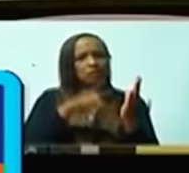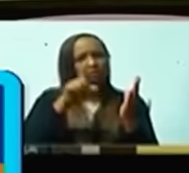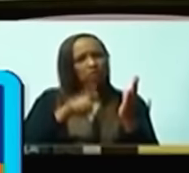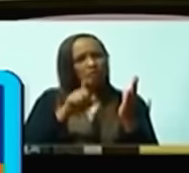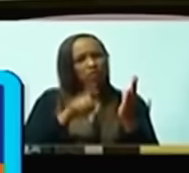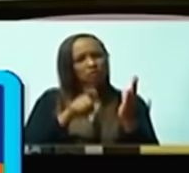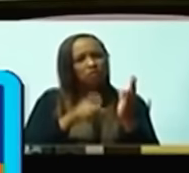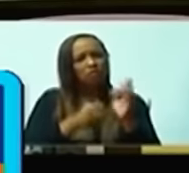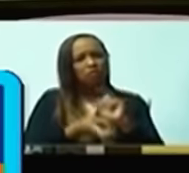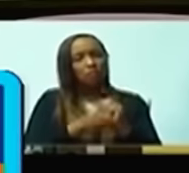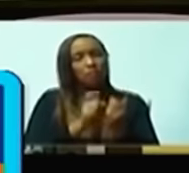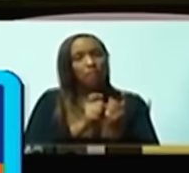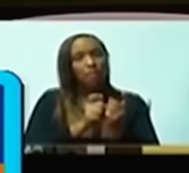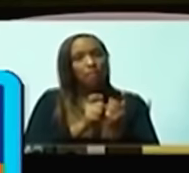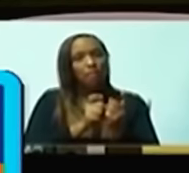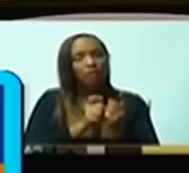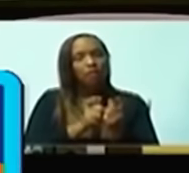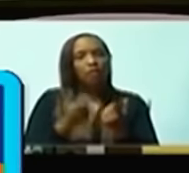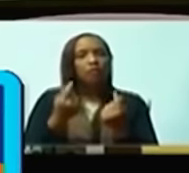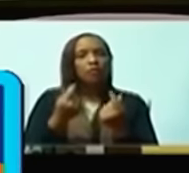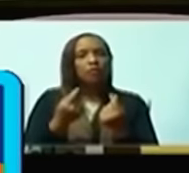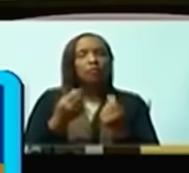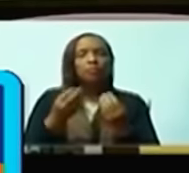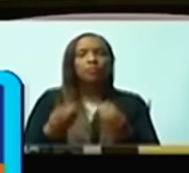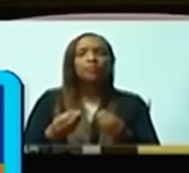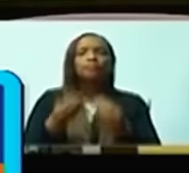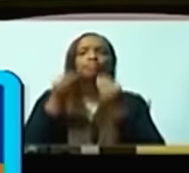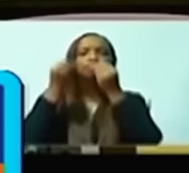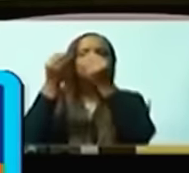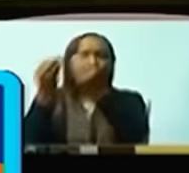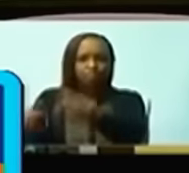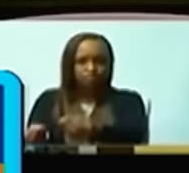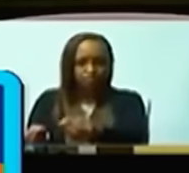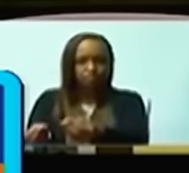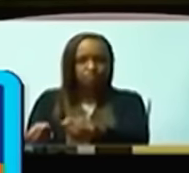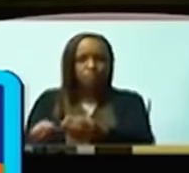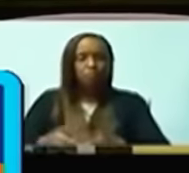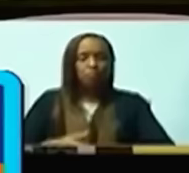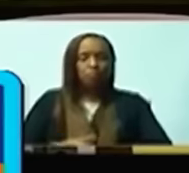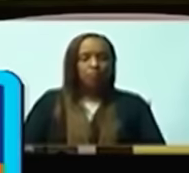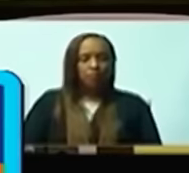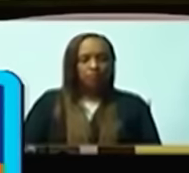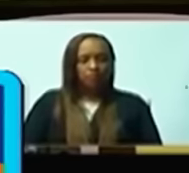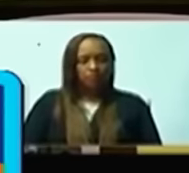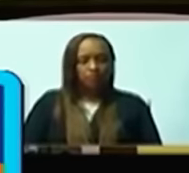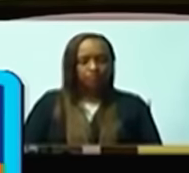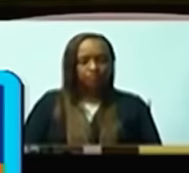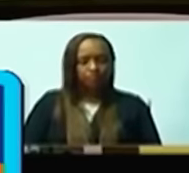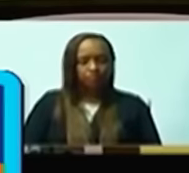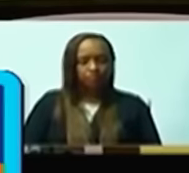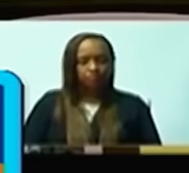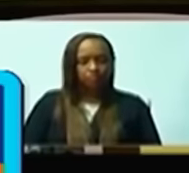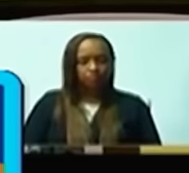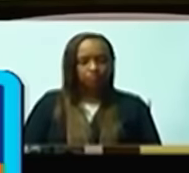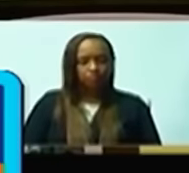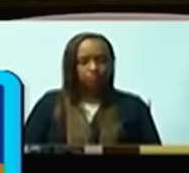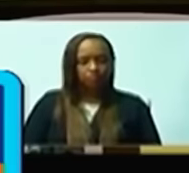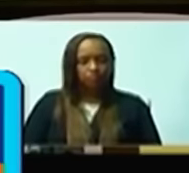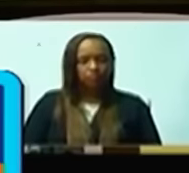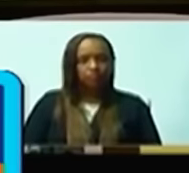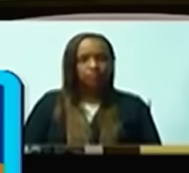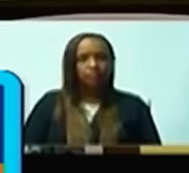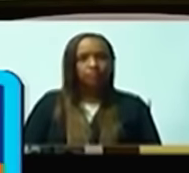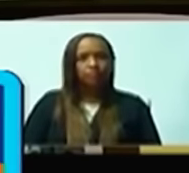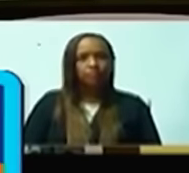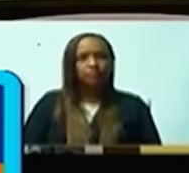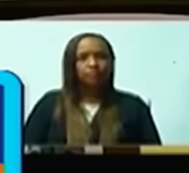la comisión en pleno, ha trabajado fuerte y duro en consensuar un proyecto de